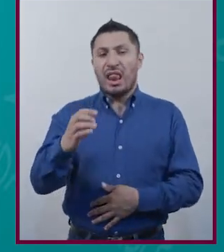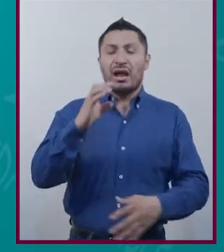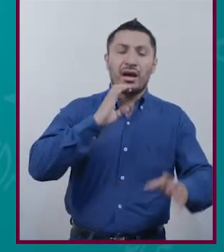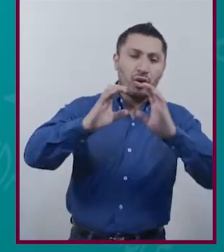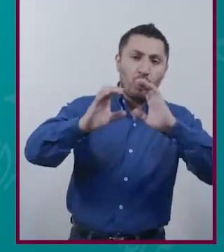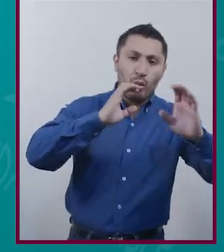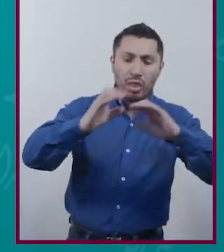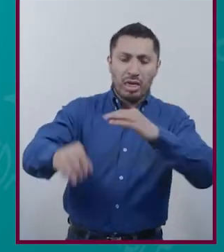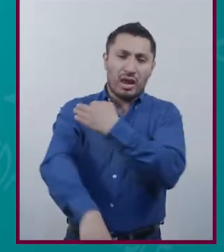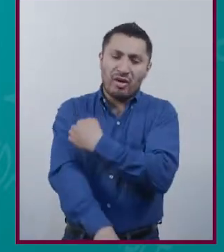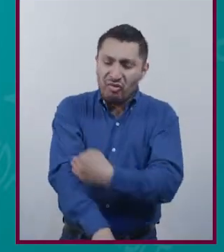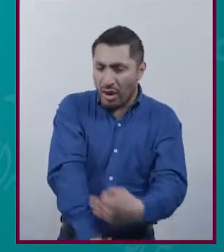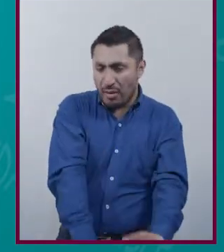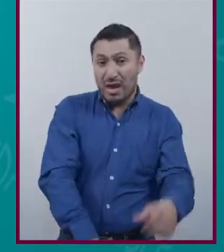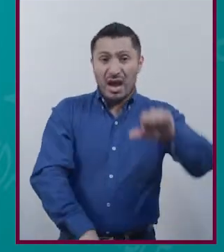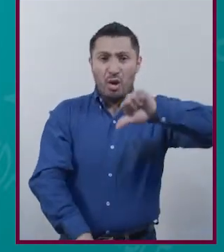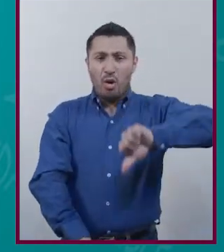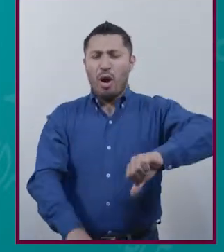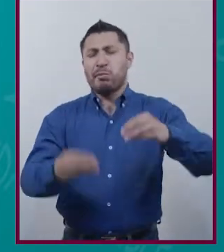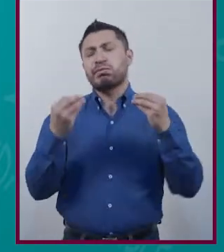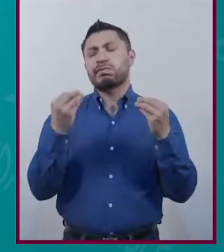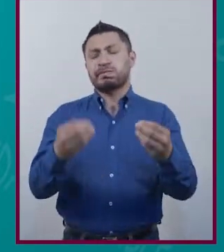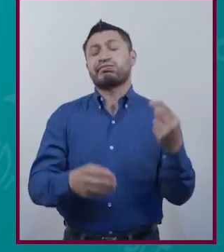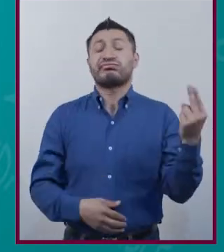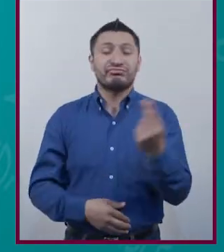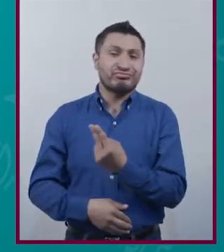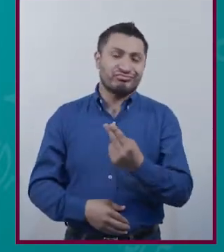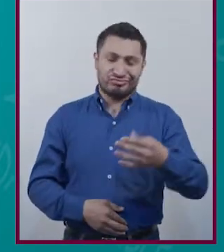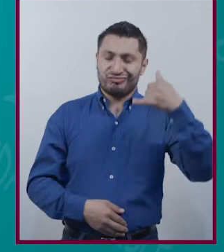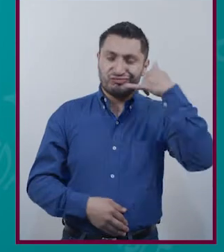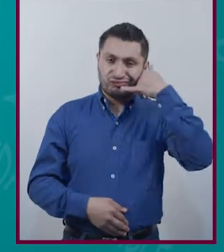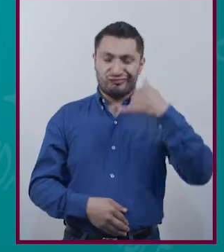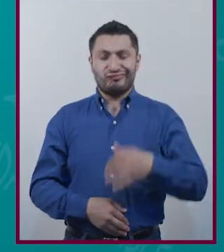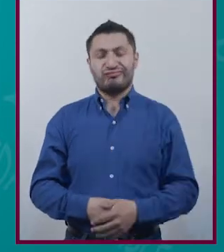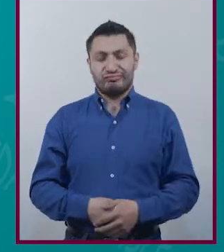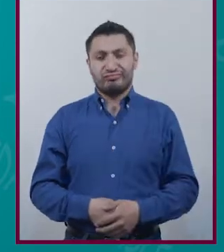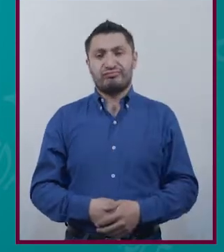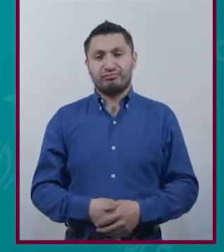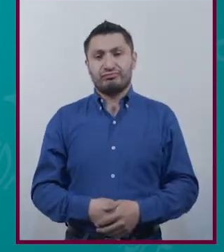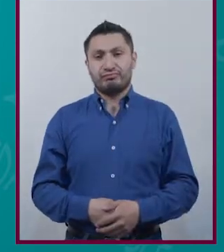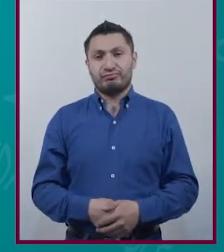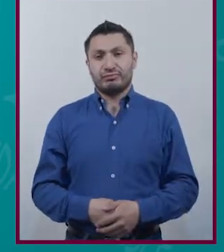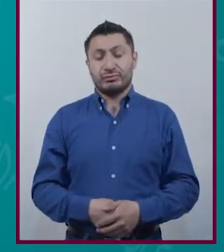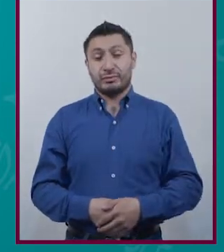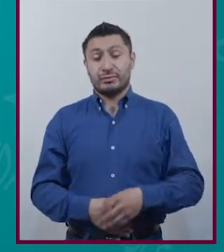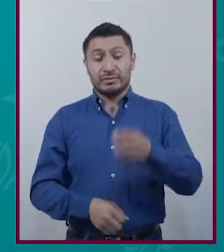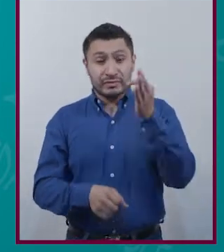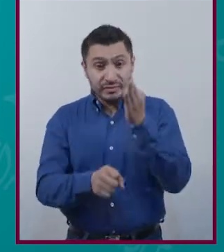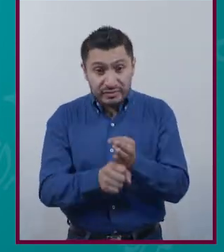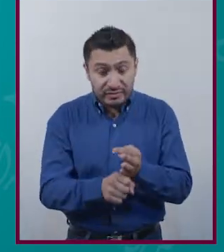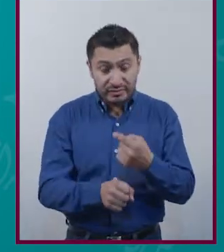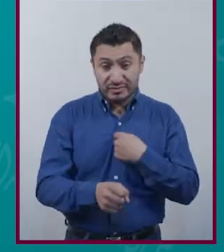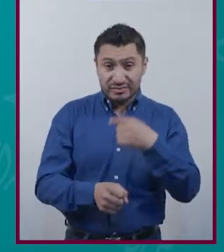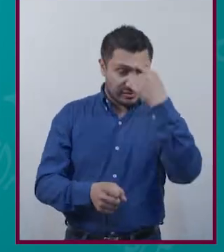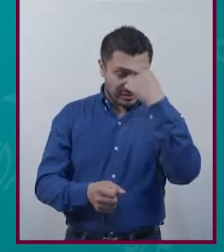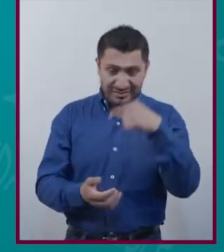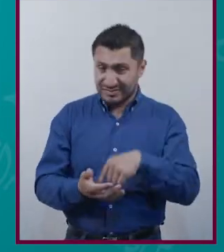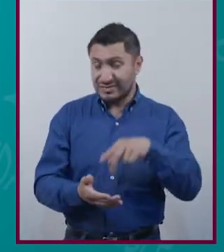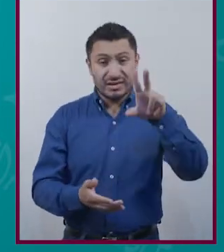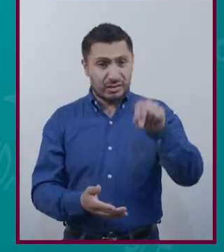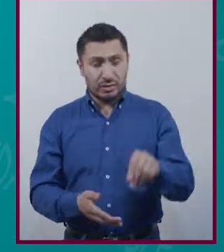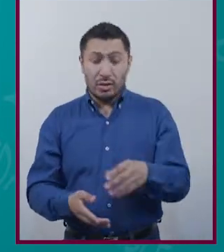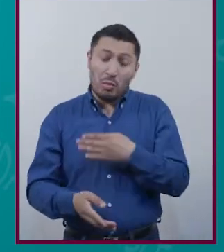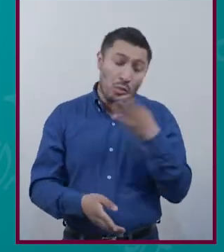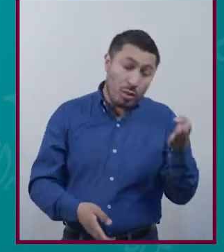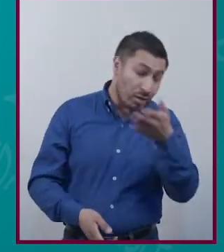comunicarte con tus familiares. Hoy es súper necesario tener un teléfono. Ahorita en esta actualidad yo creo que no. Bueno, no